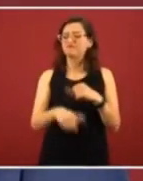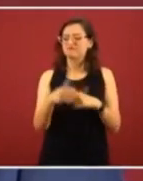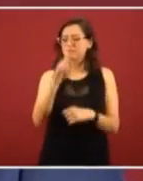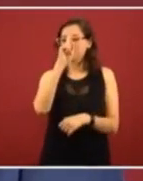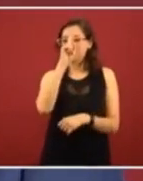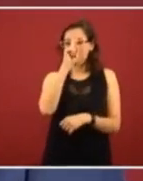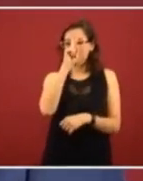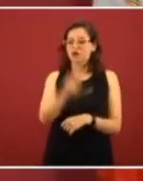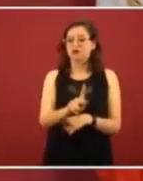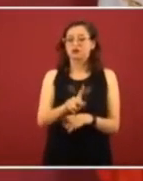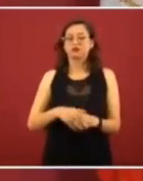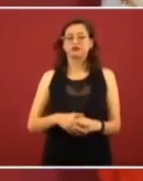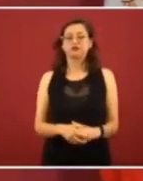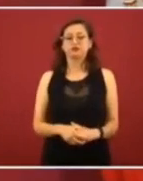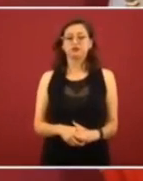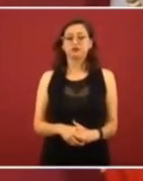que toda la